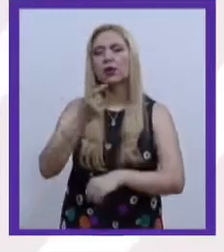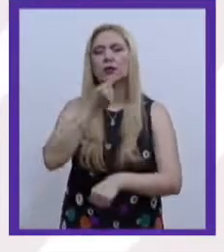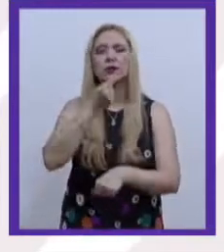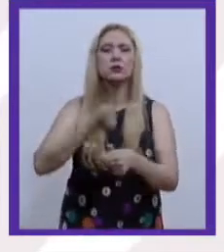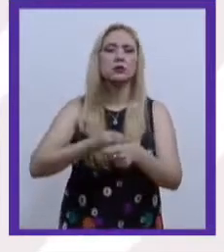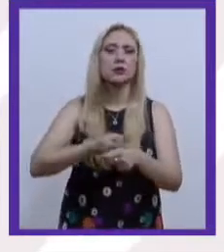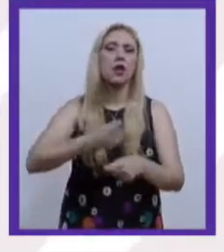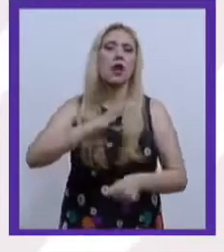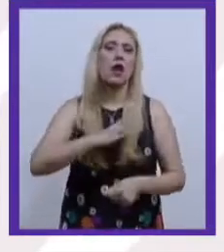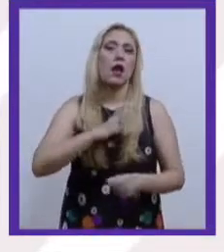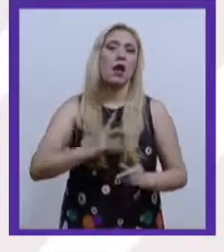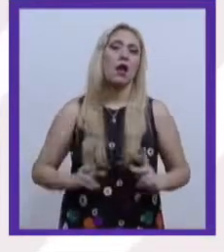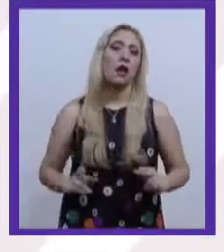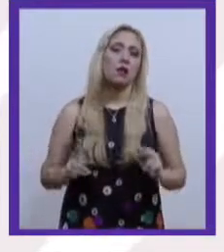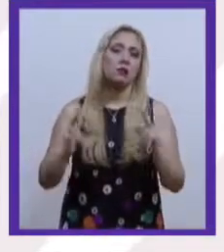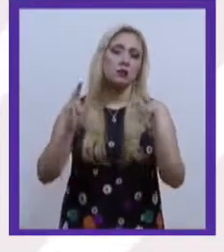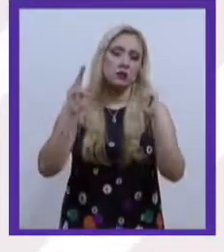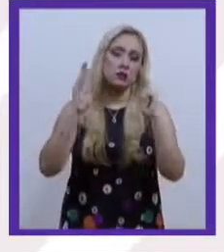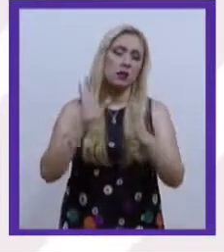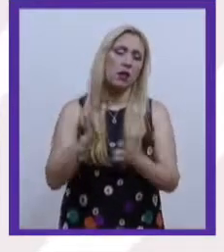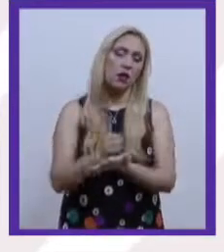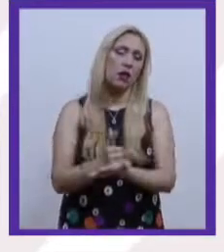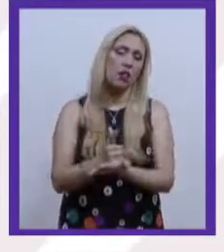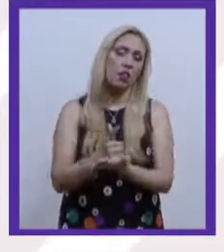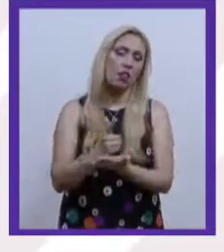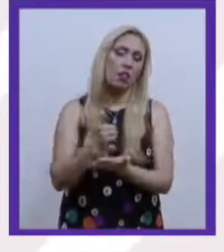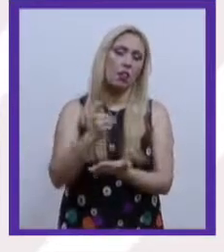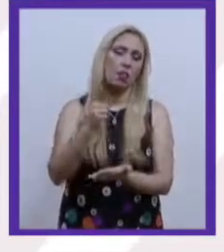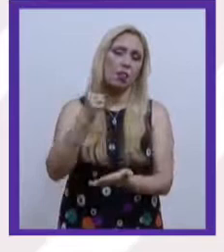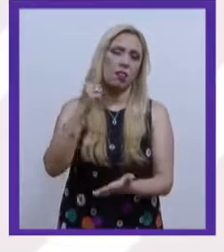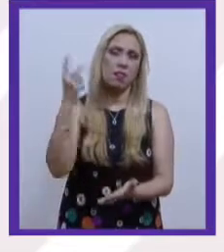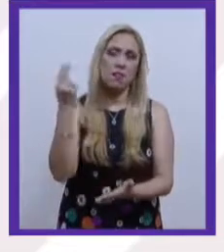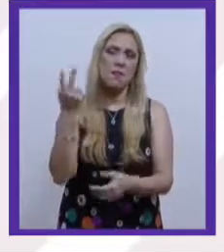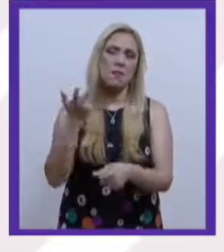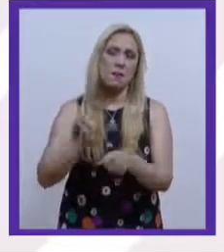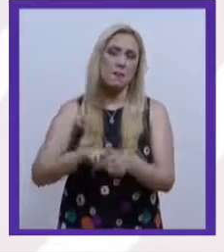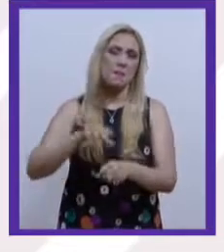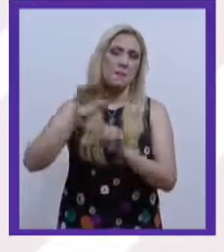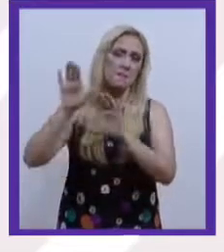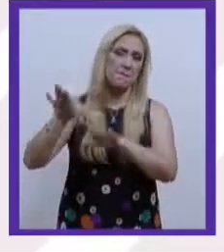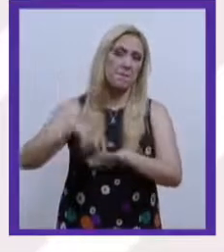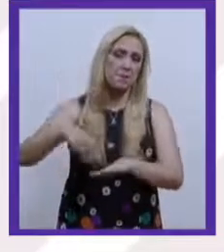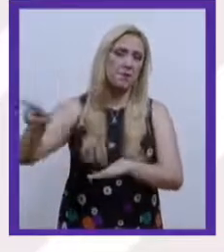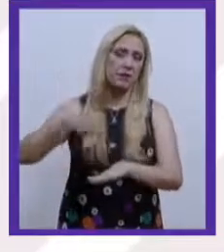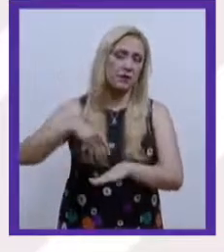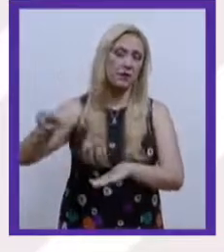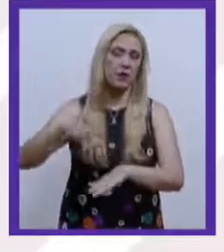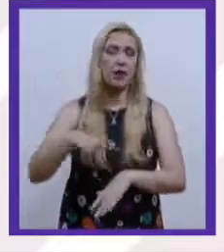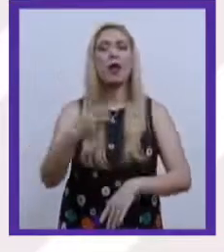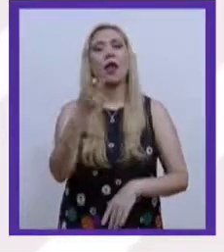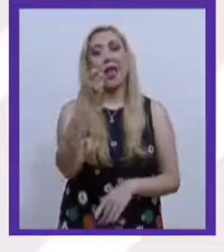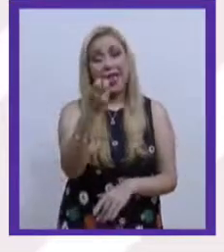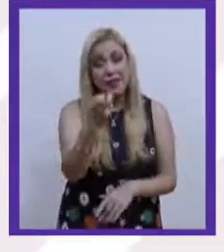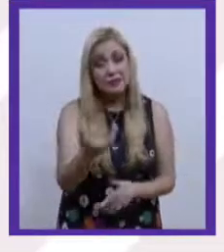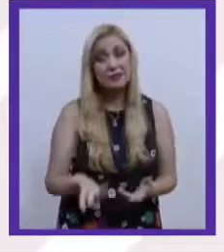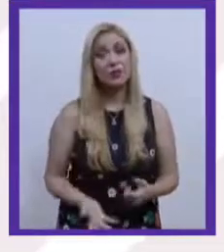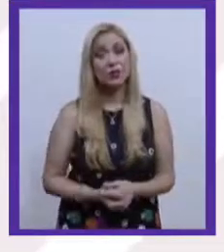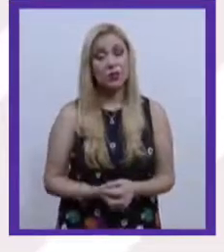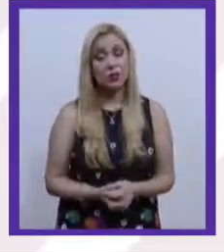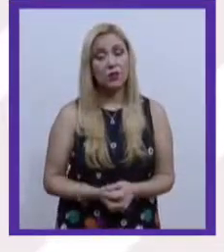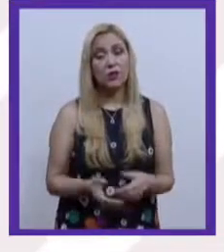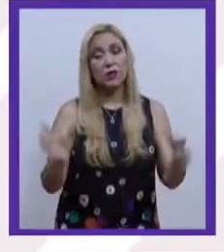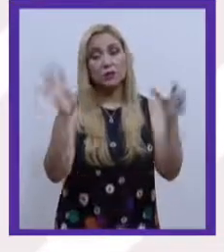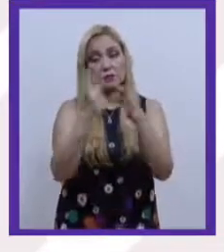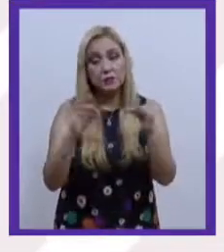de cáncer en periodos de gravedad o en periodos ya de cuidados paliativos. Bueno, de eso estamos hablando cuando hablamos